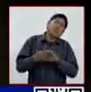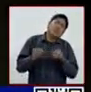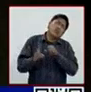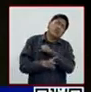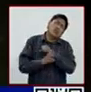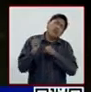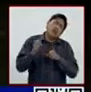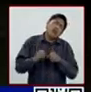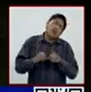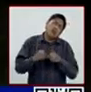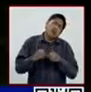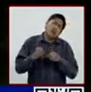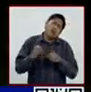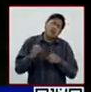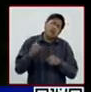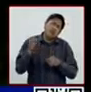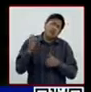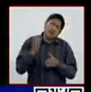de esto por favor